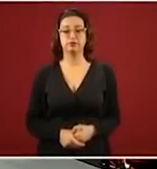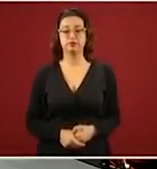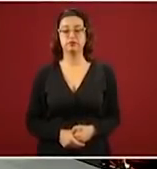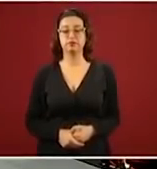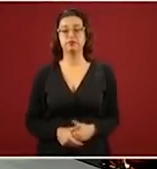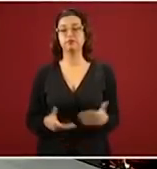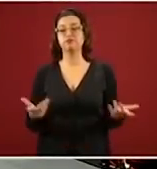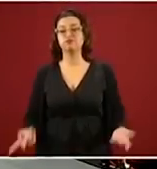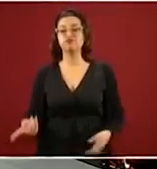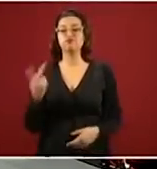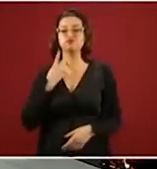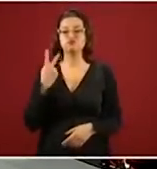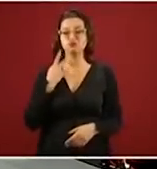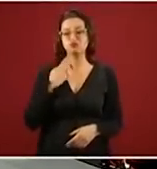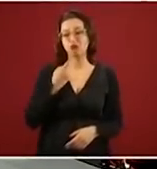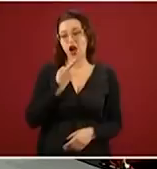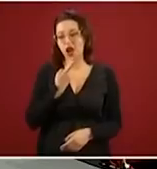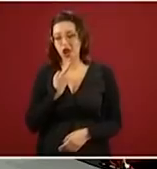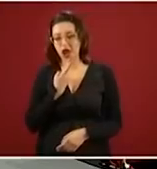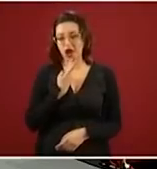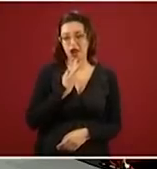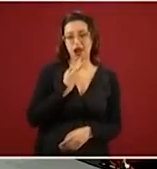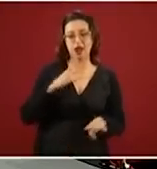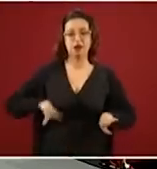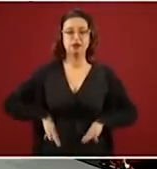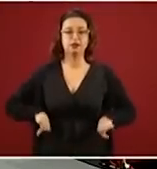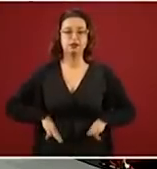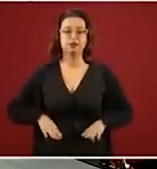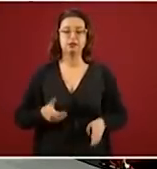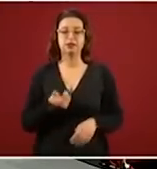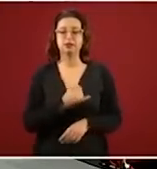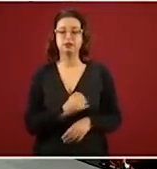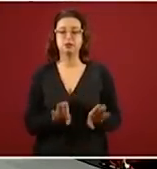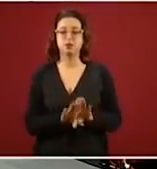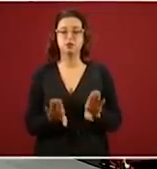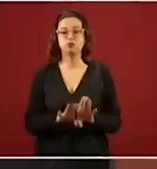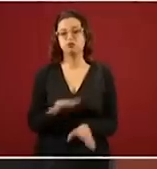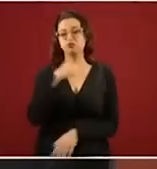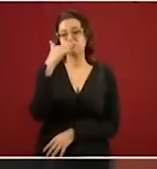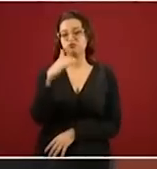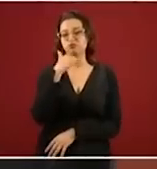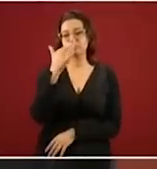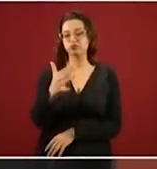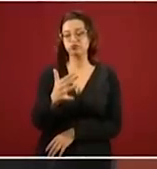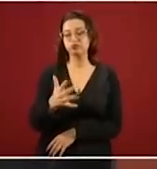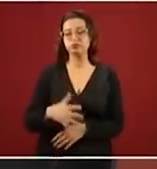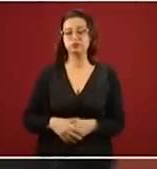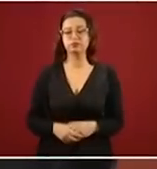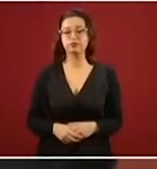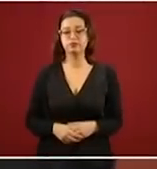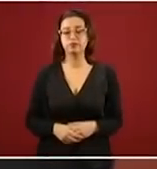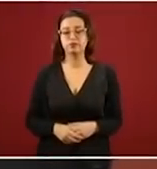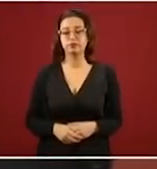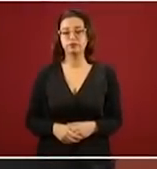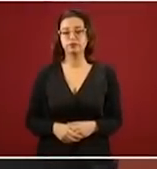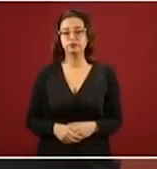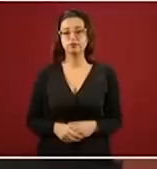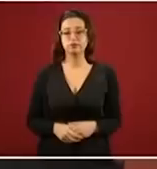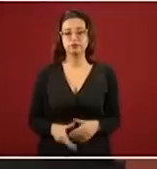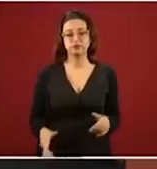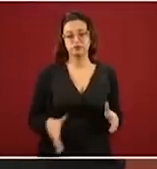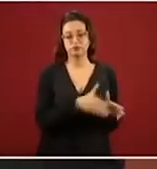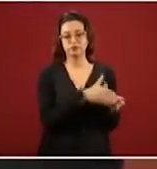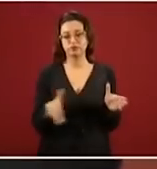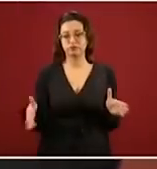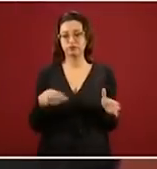politiquero o sea el corrupto durante todo el periodo